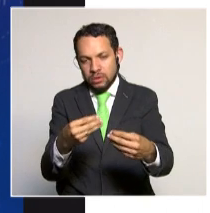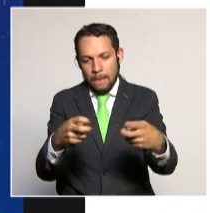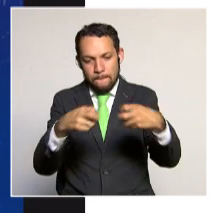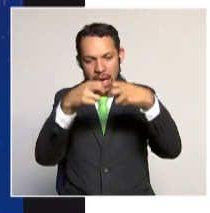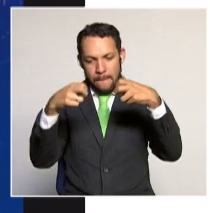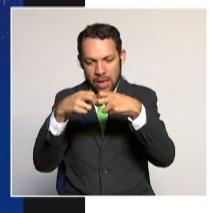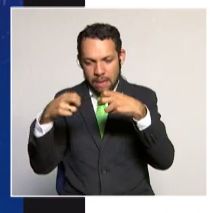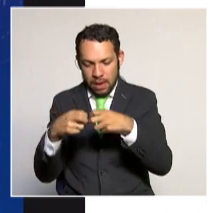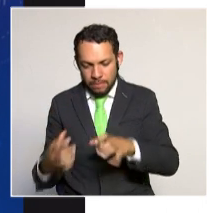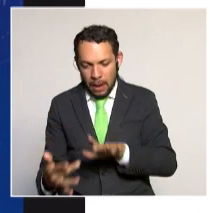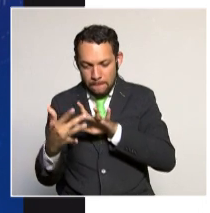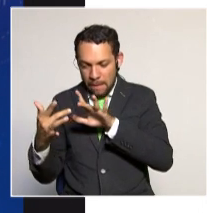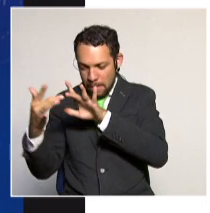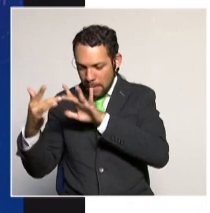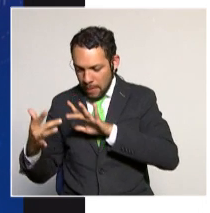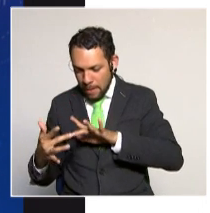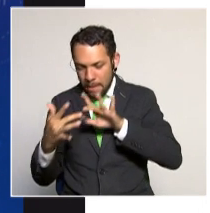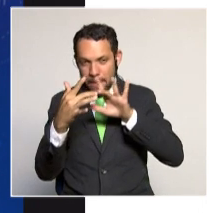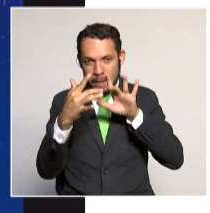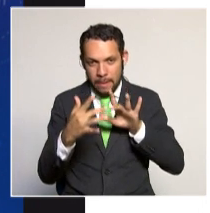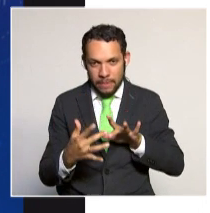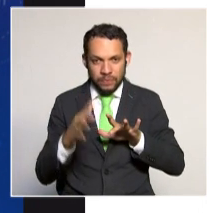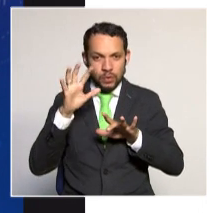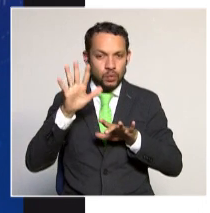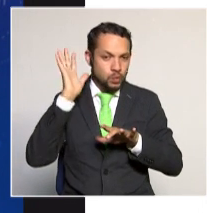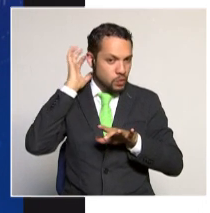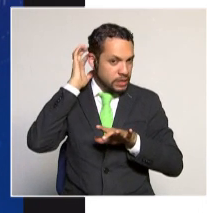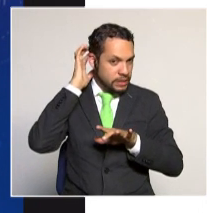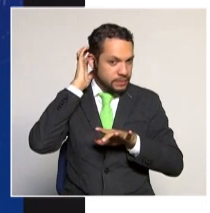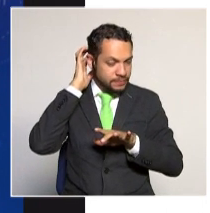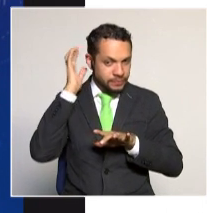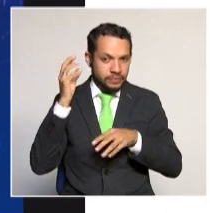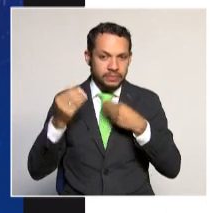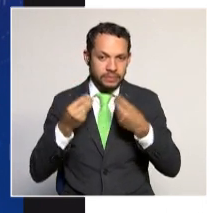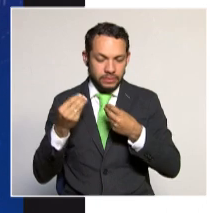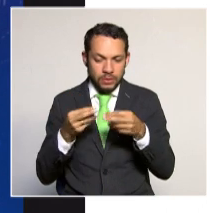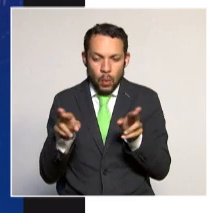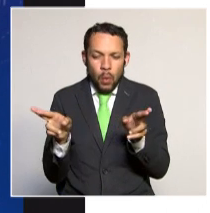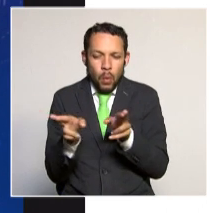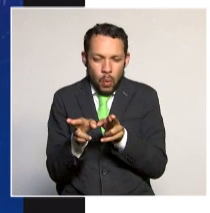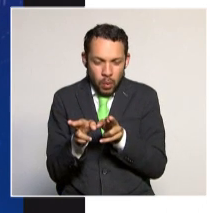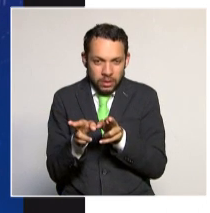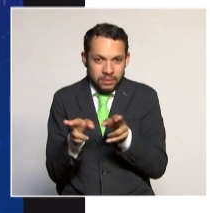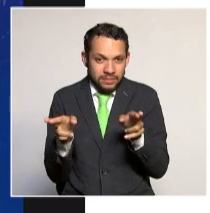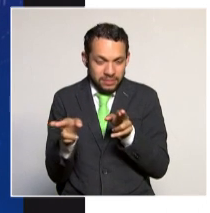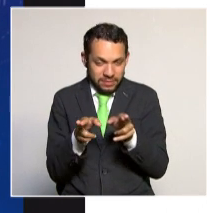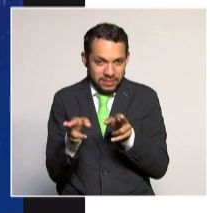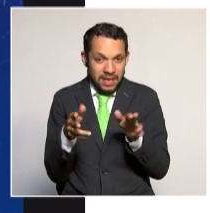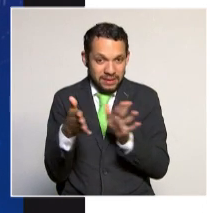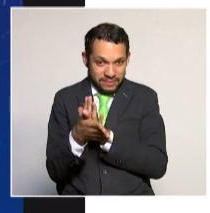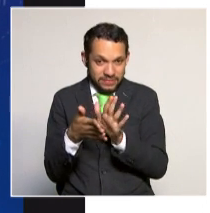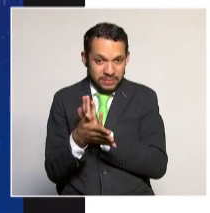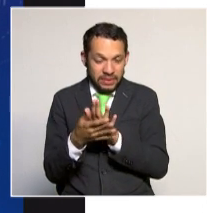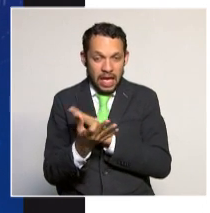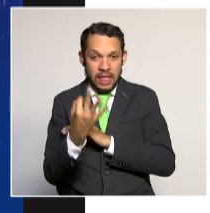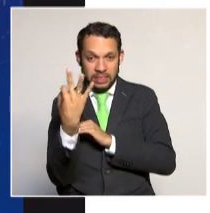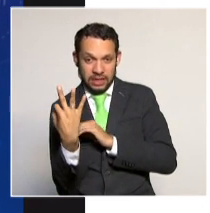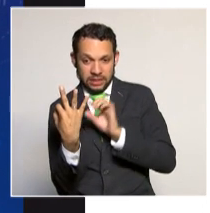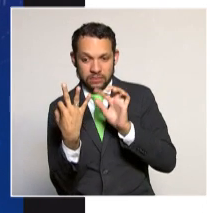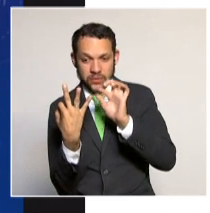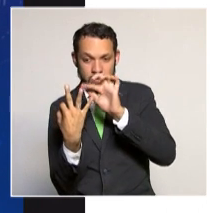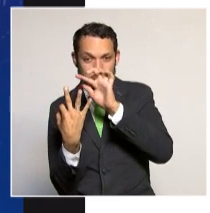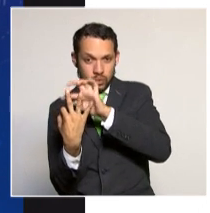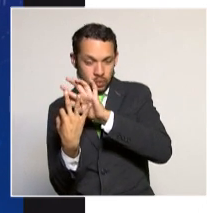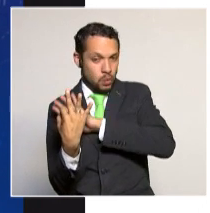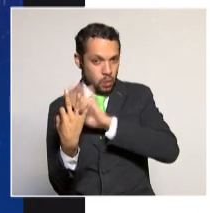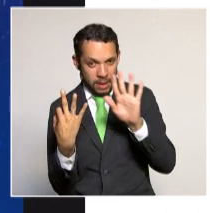neuronas. Aquí, como ya lo decía el doctor Rojas, pues se ha simplificado para mostrar en esta imagen didáctica 3 neuronas.